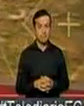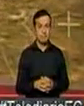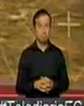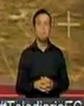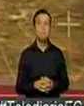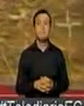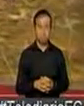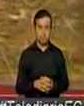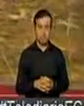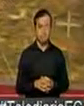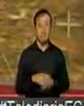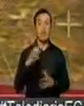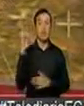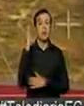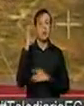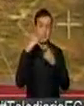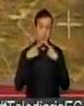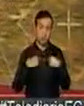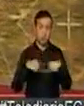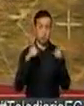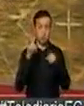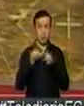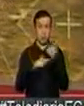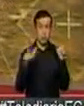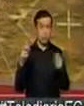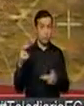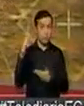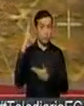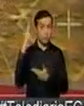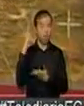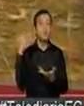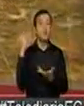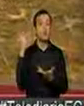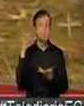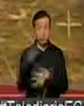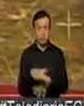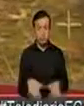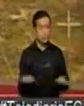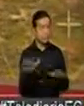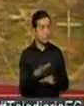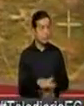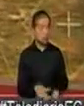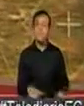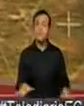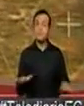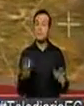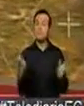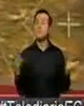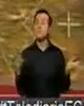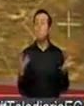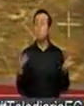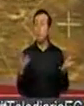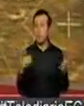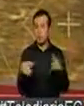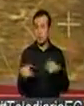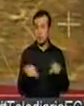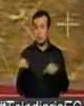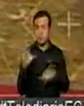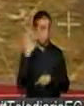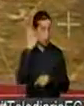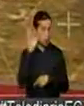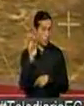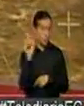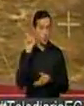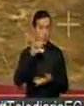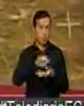Y tras el decreto de estado de excepción, uniformados de la policía y del ejército despejan las vías obstaculizadas por transportistas en Cuenca,